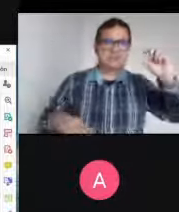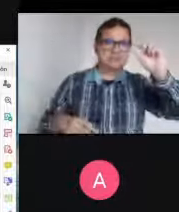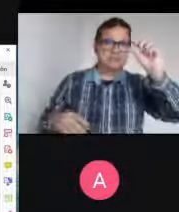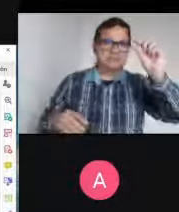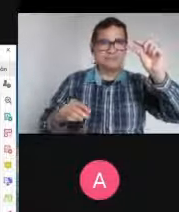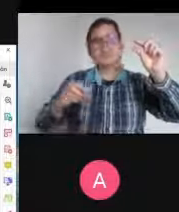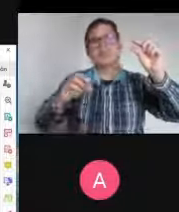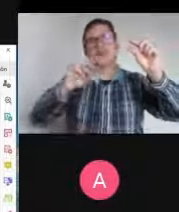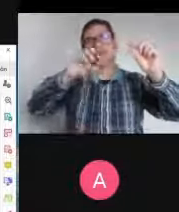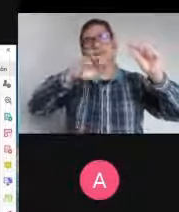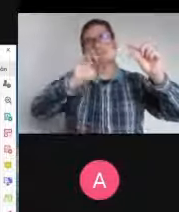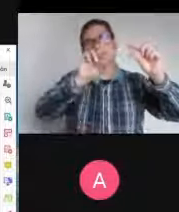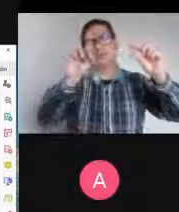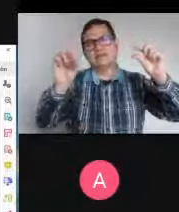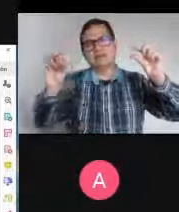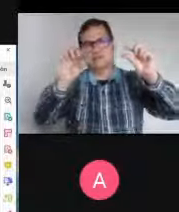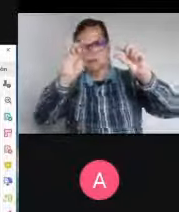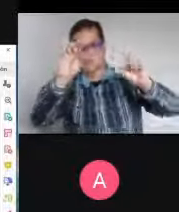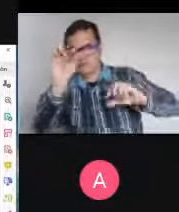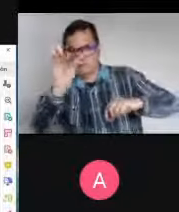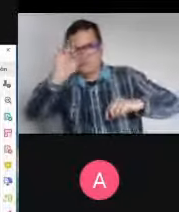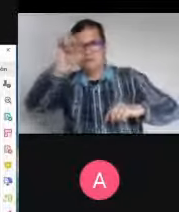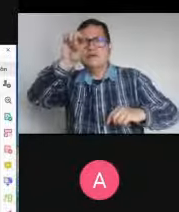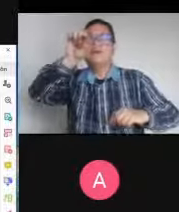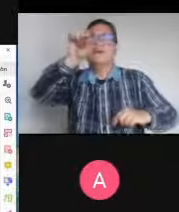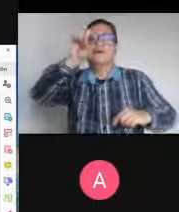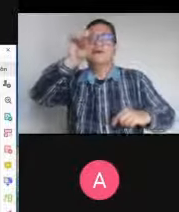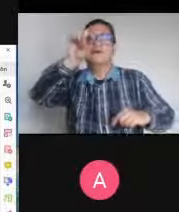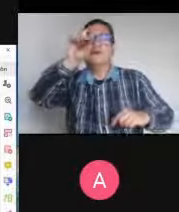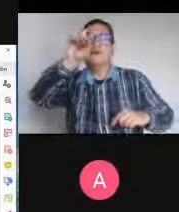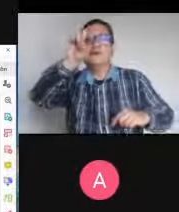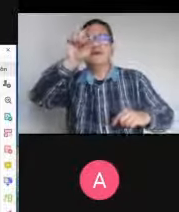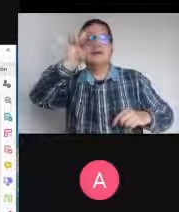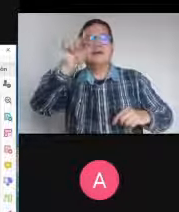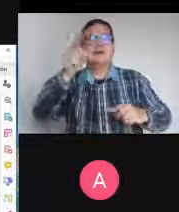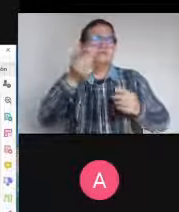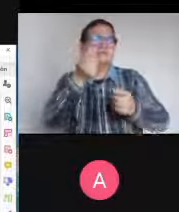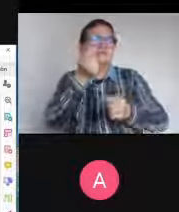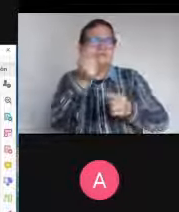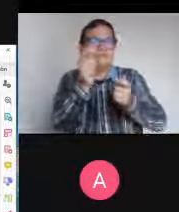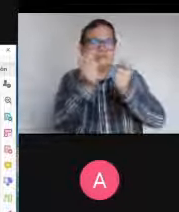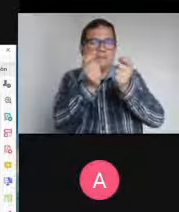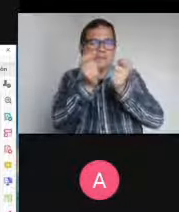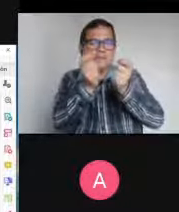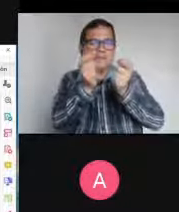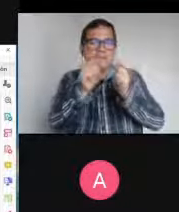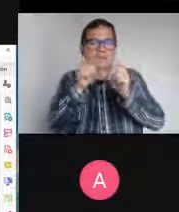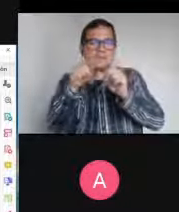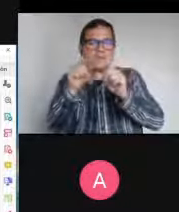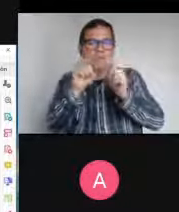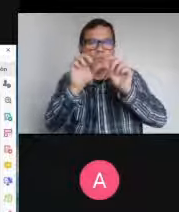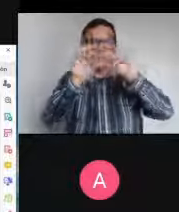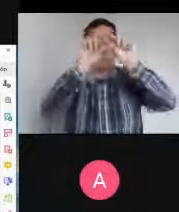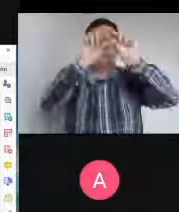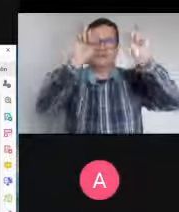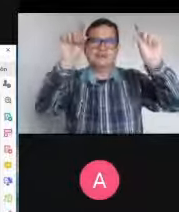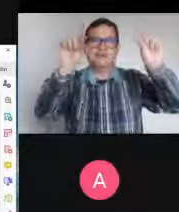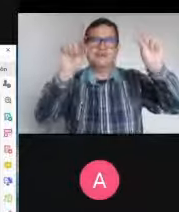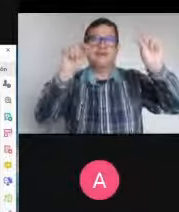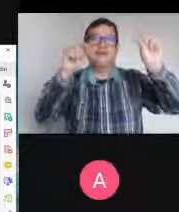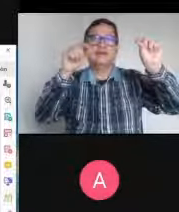y la perillita del lado derecho pues permite, es más sensible, entonces permite dar movimientos más pequeños, entonces para cuadrar una